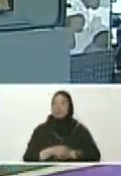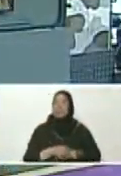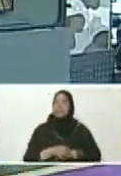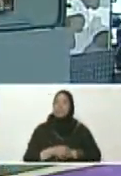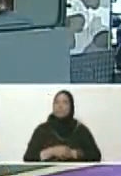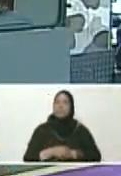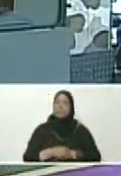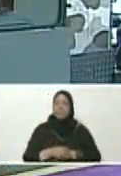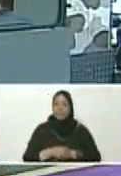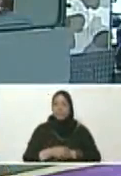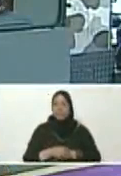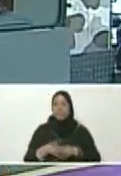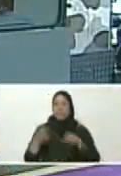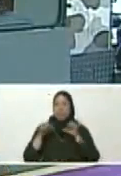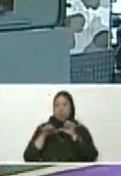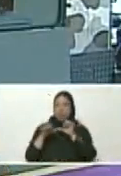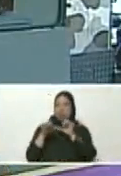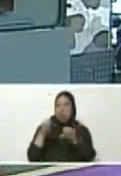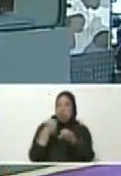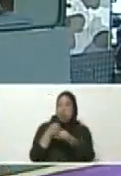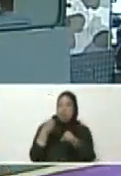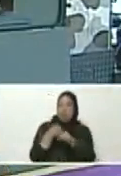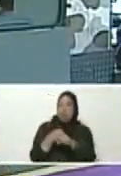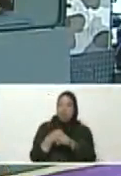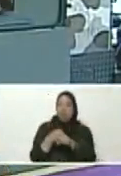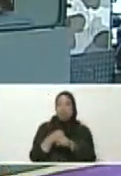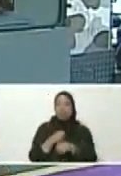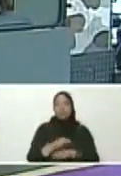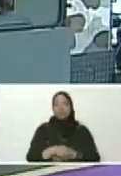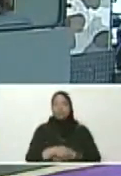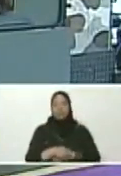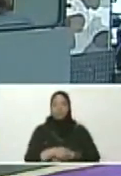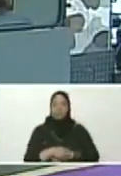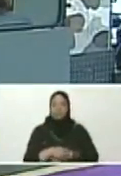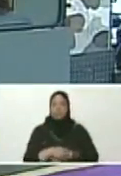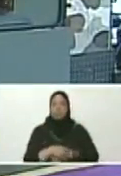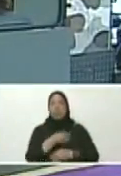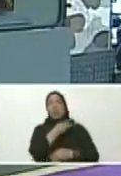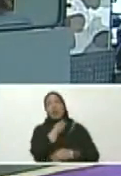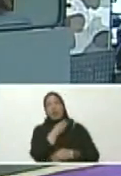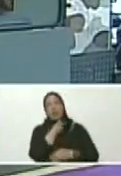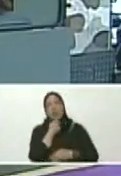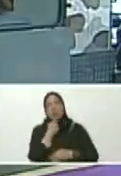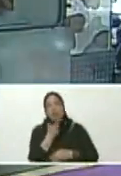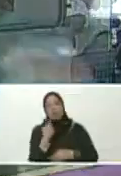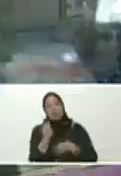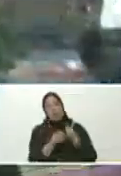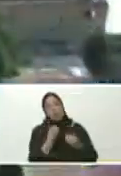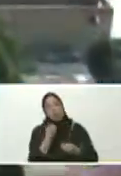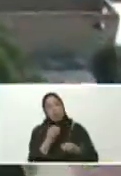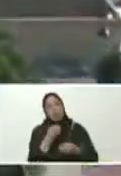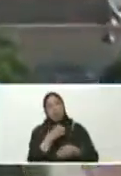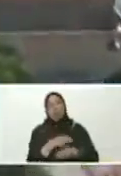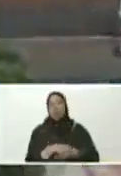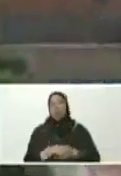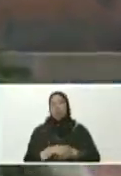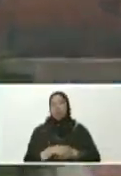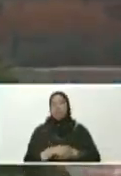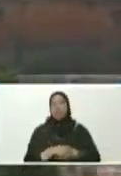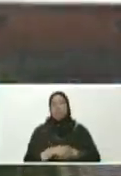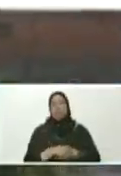trabajo. Bueno, ahora nos dirigimos la cava hacia dónde. ¿Qué me dice? ¿Qué me cuenta? Bueno, presidente,